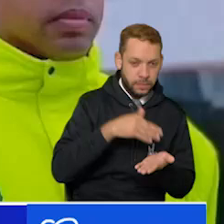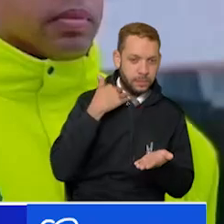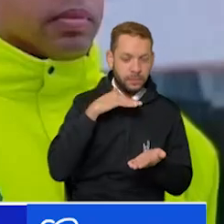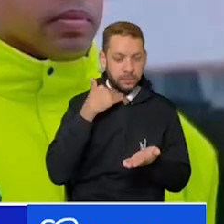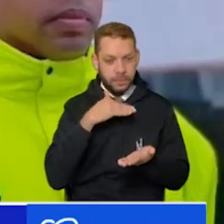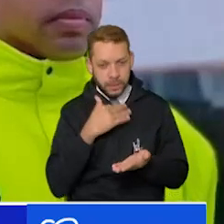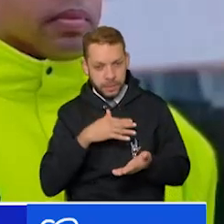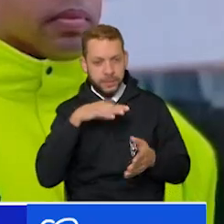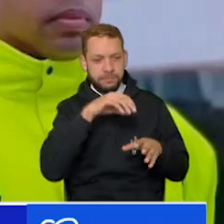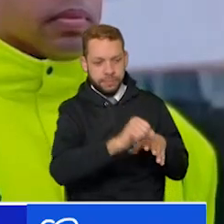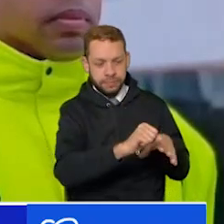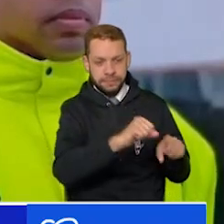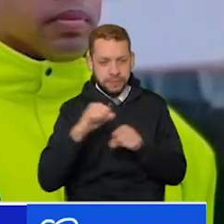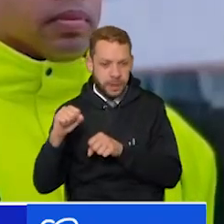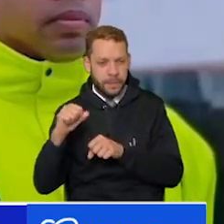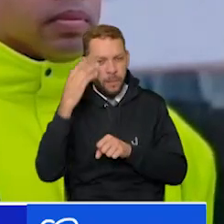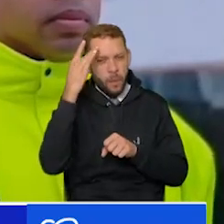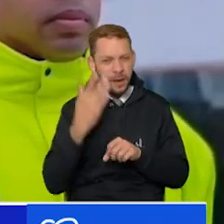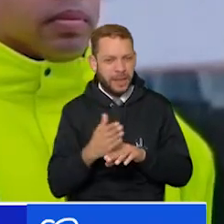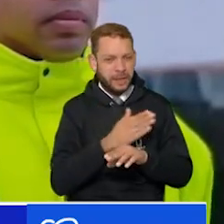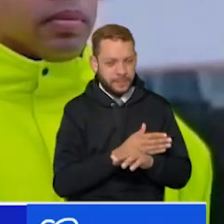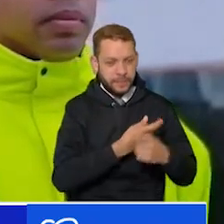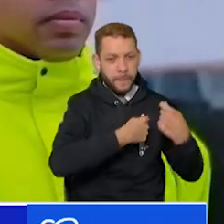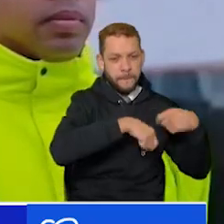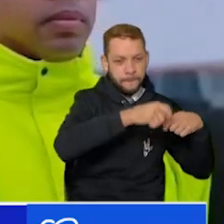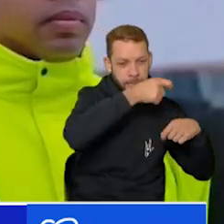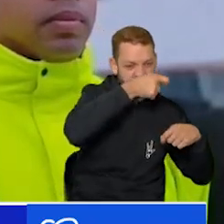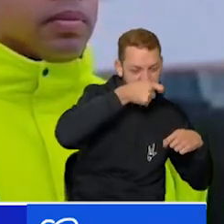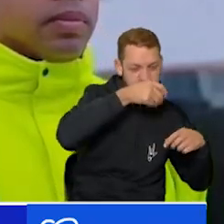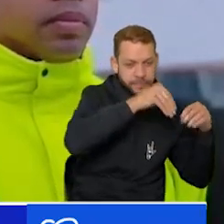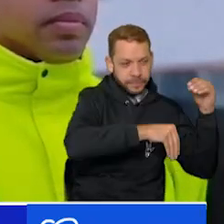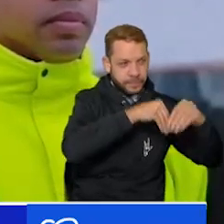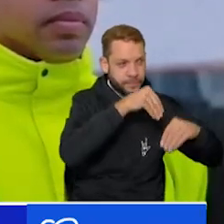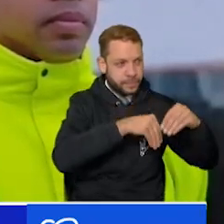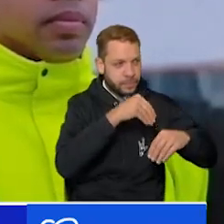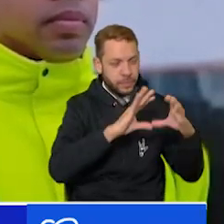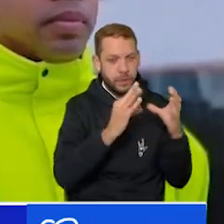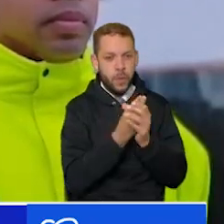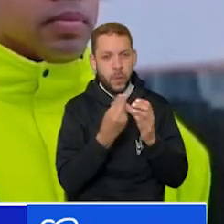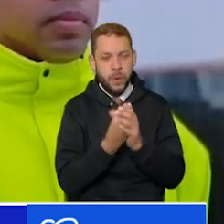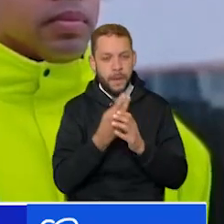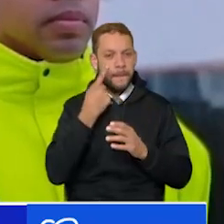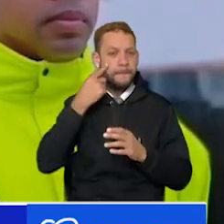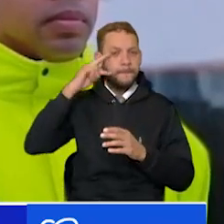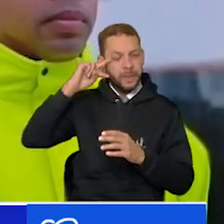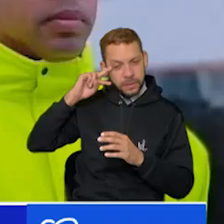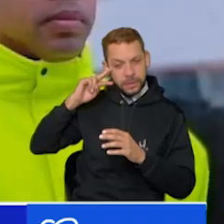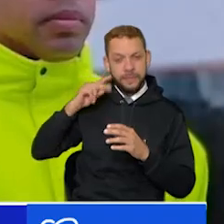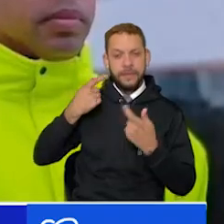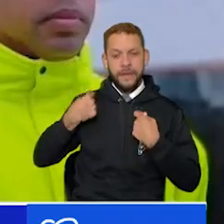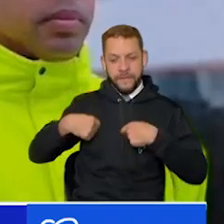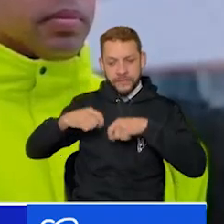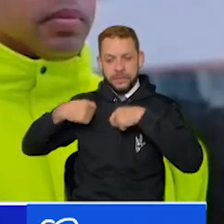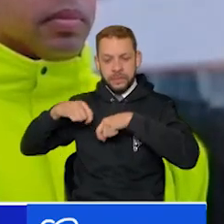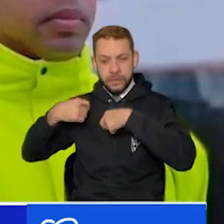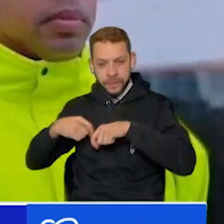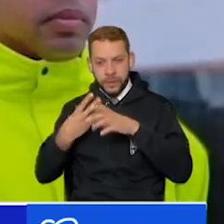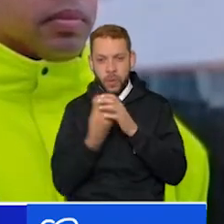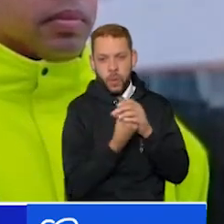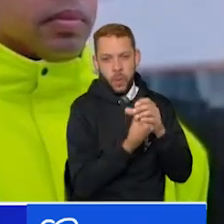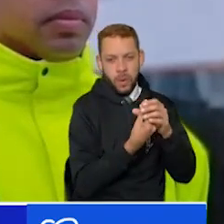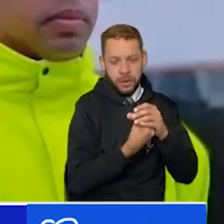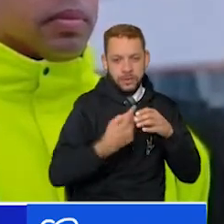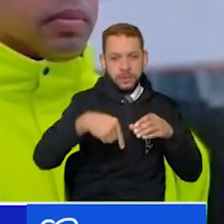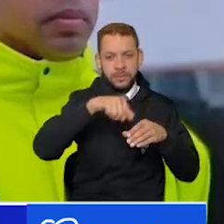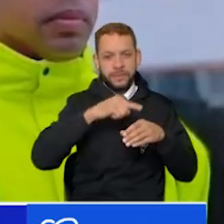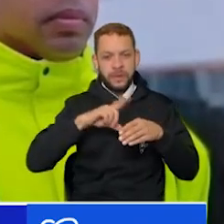operación Los Tigreros. Esta investigación dio inicio tras la desarticulación del grupo delincuencial común urbanizado Los Triana en